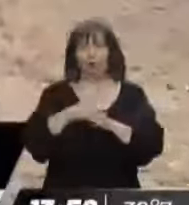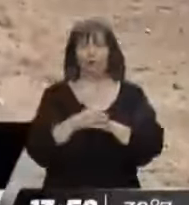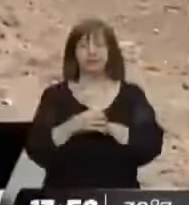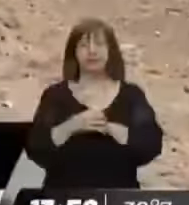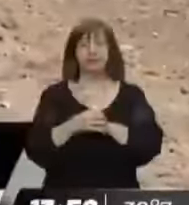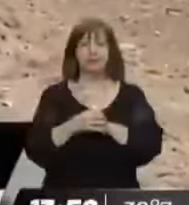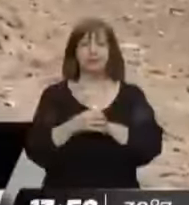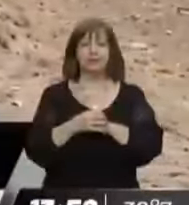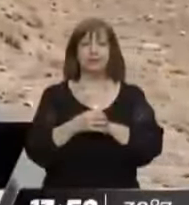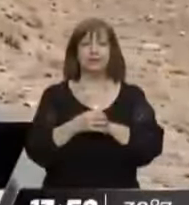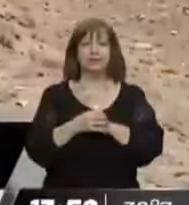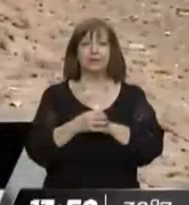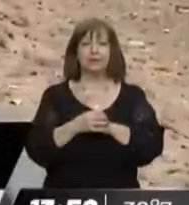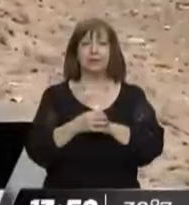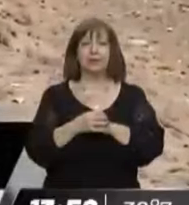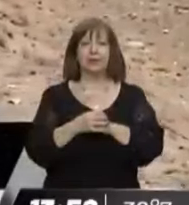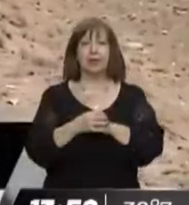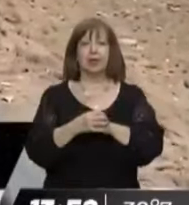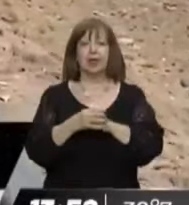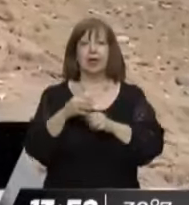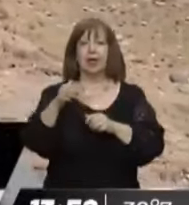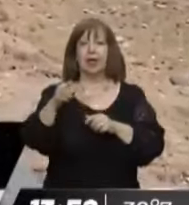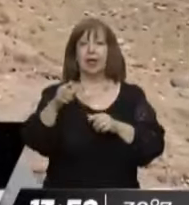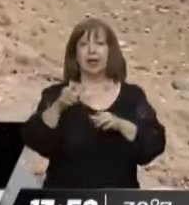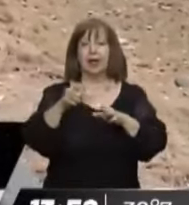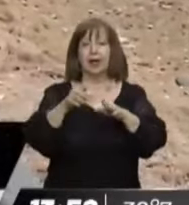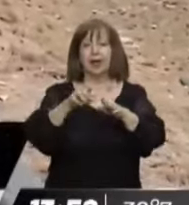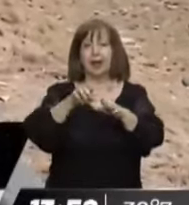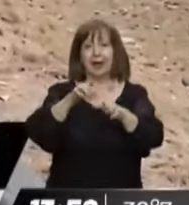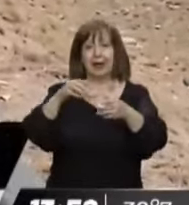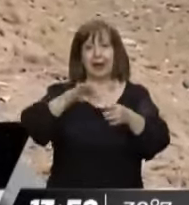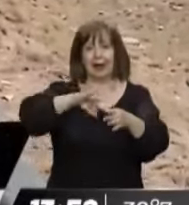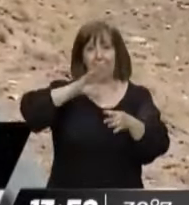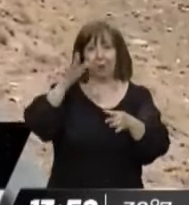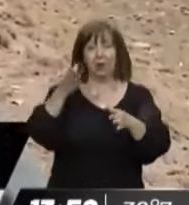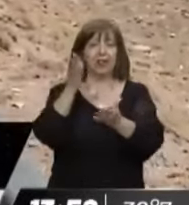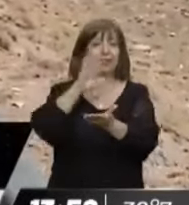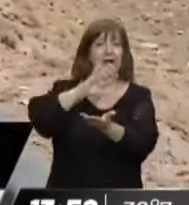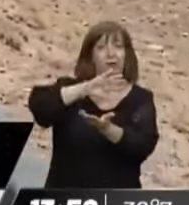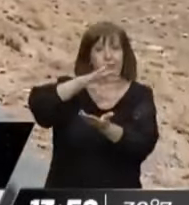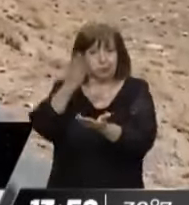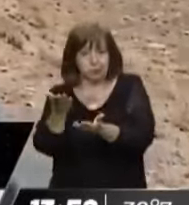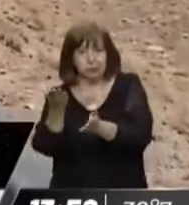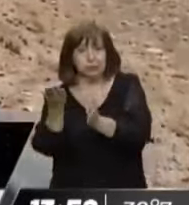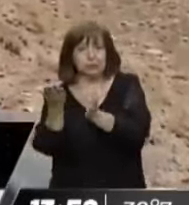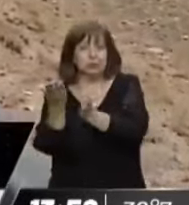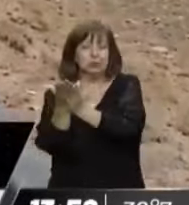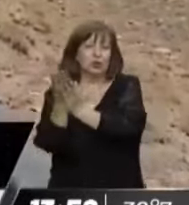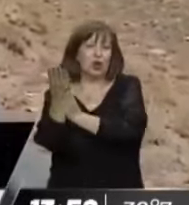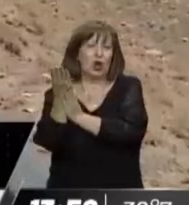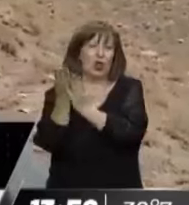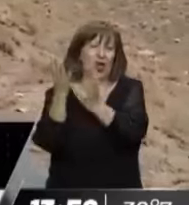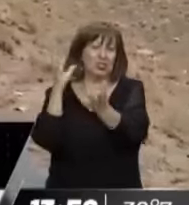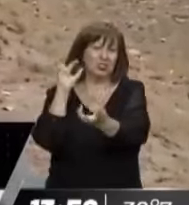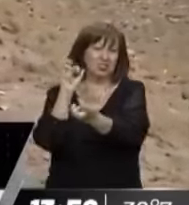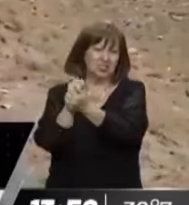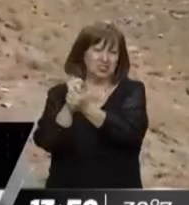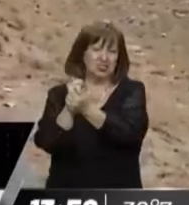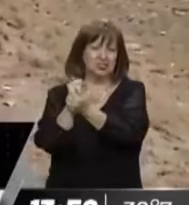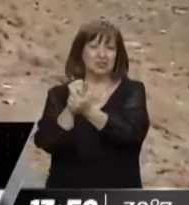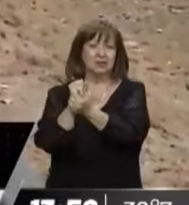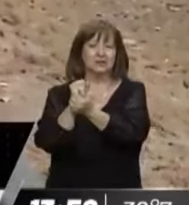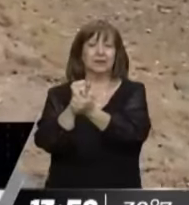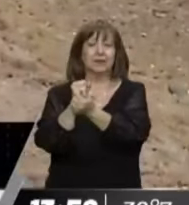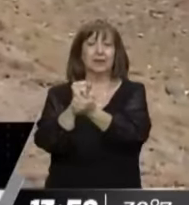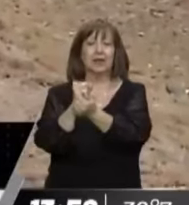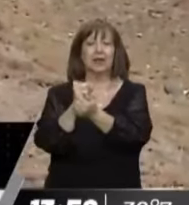Al sentido de marcha, ¿no? Entre los y dos carriles. Y ha quedado deteriorada en toda su parte izquierda. Sí, sí, sí. En la parte